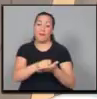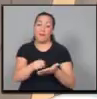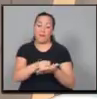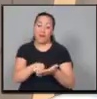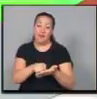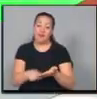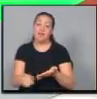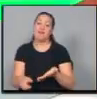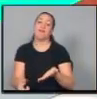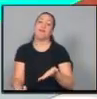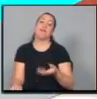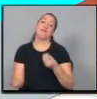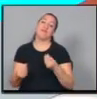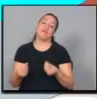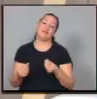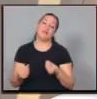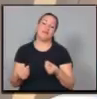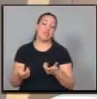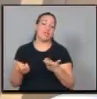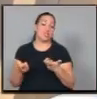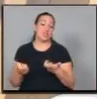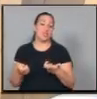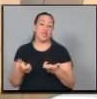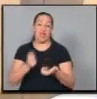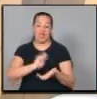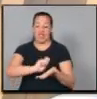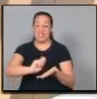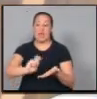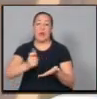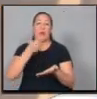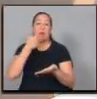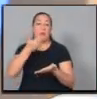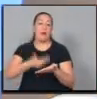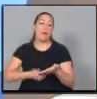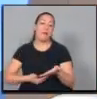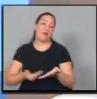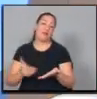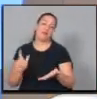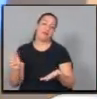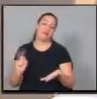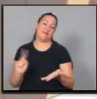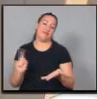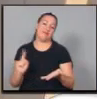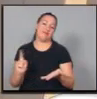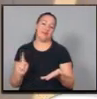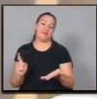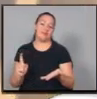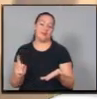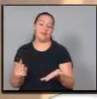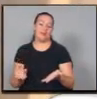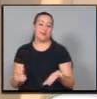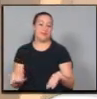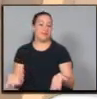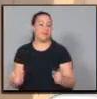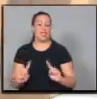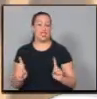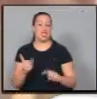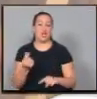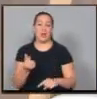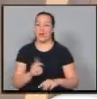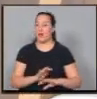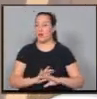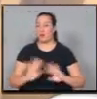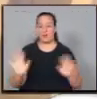grabado en el celular, no sirve. No, no, lo tengo, a mano me lo hicieron en un papel. No, cuando fui este presupuesto a mano, no puedo creer. Bueno, no